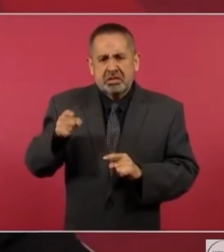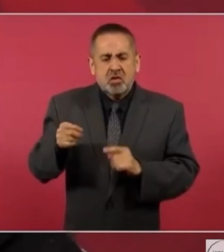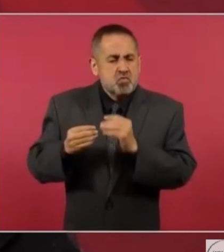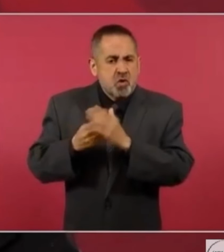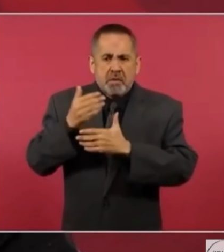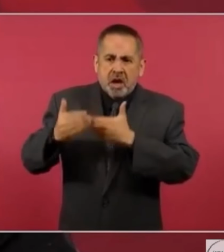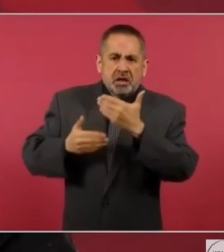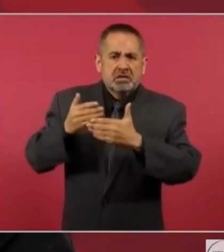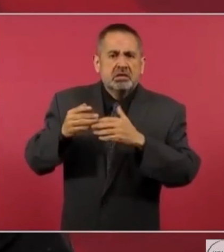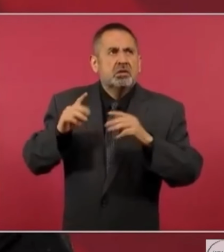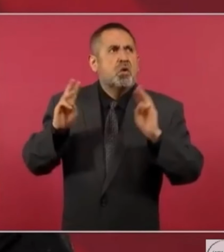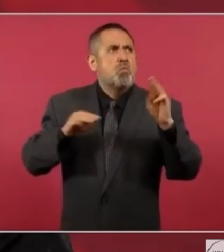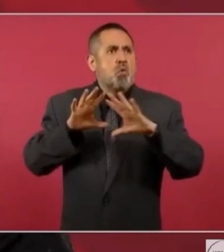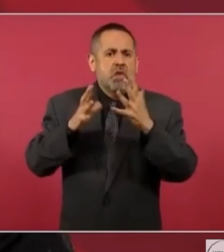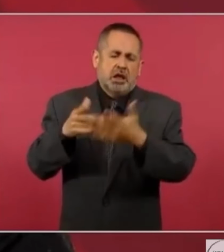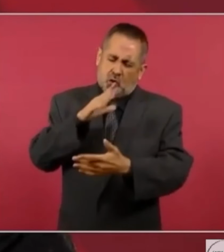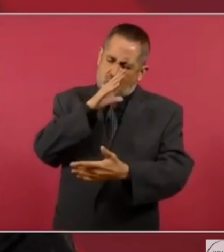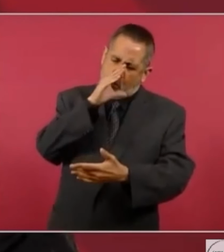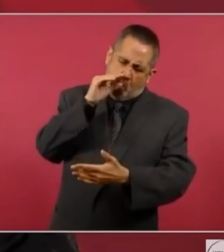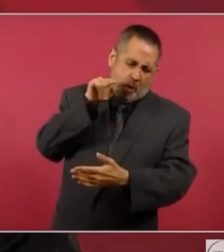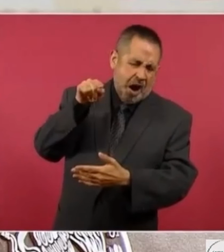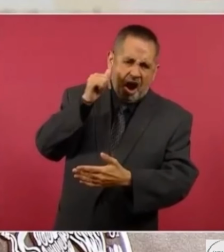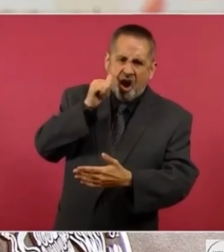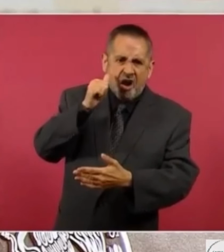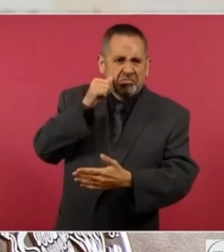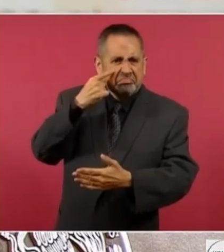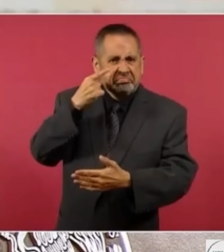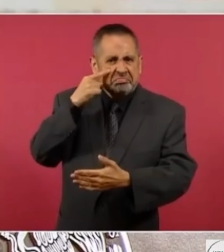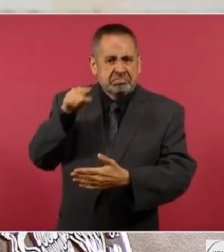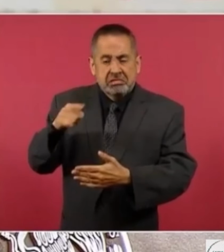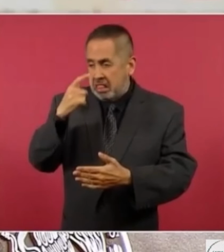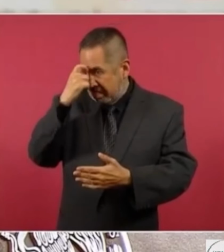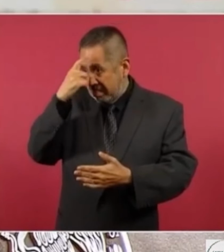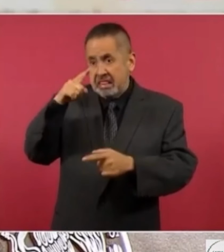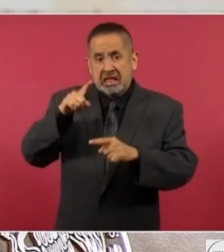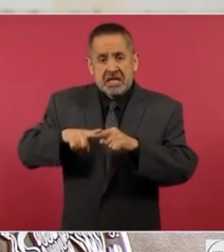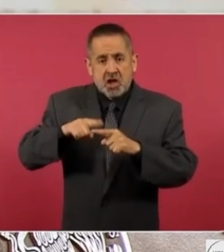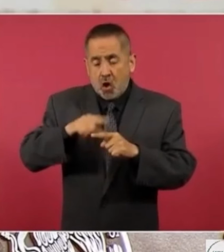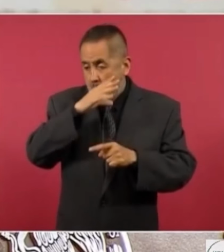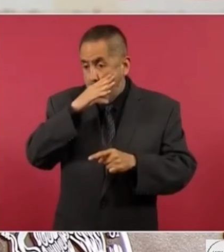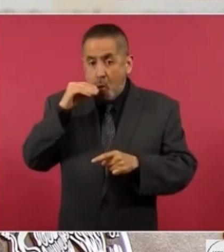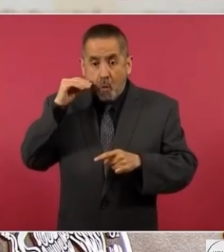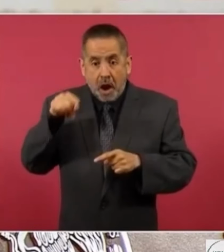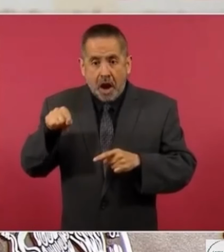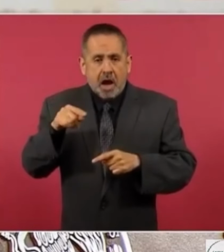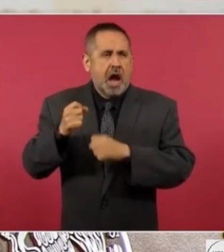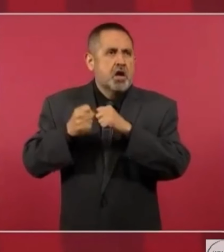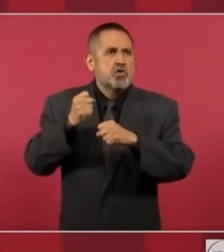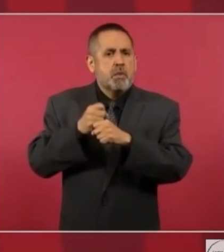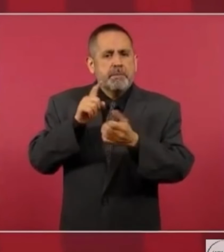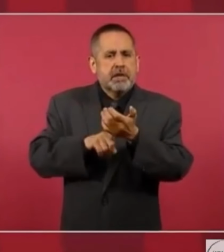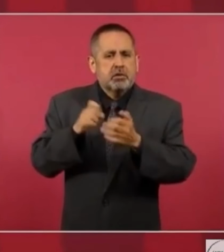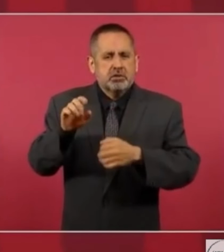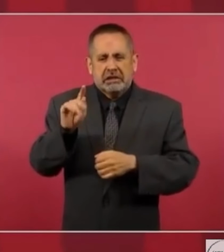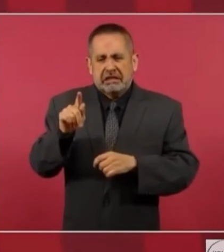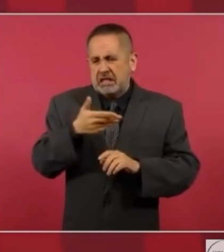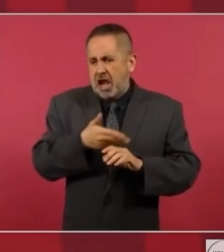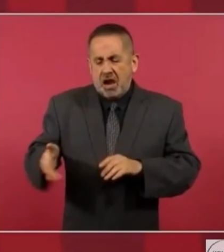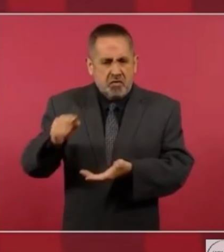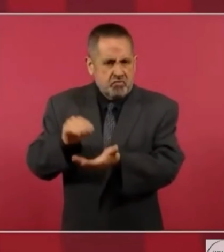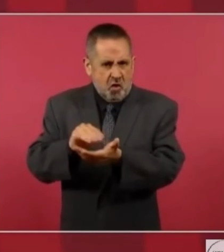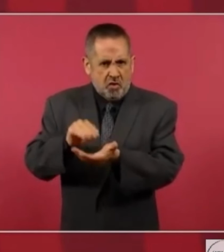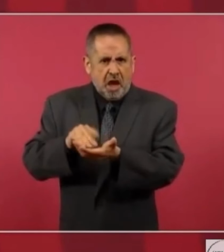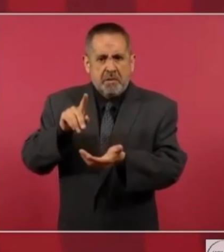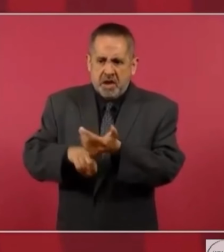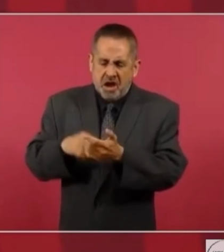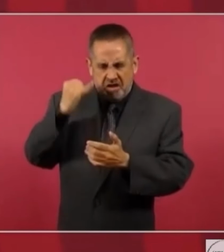innovaciones mundiales en los programas de vacunación que fueron inventados en Cuba en los años 70 y hasta el momento permanecen